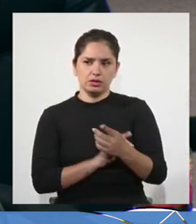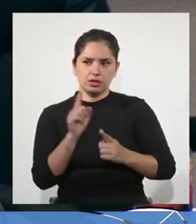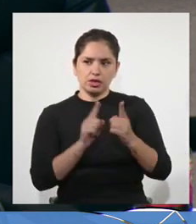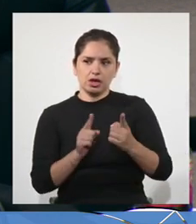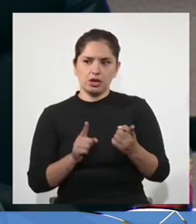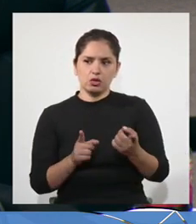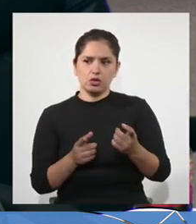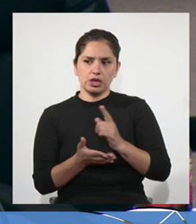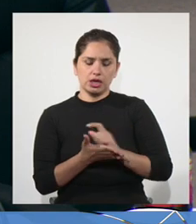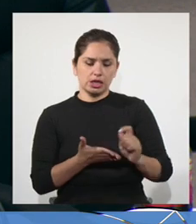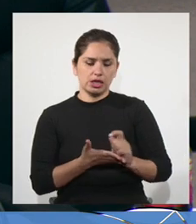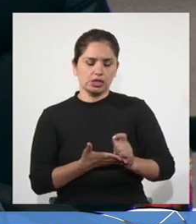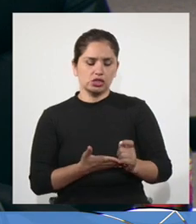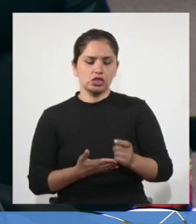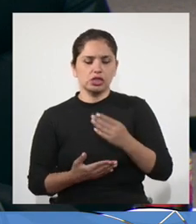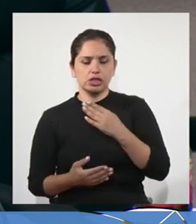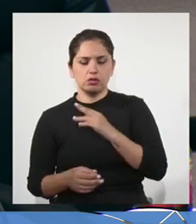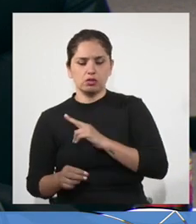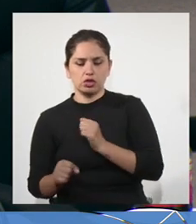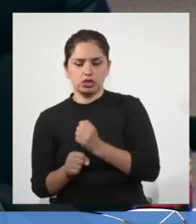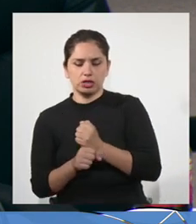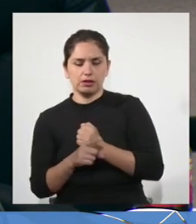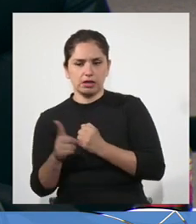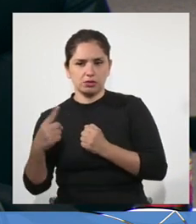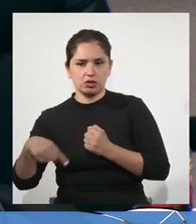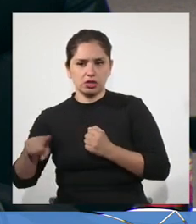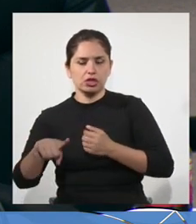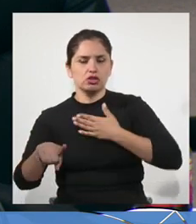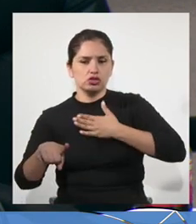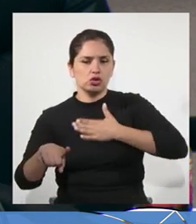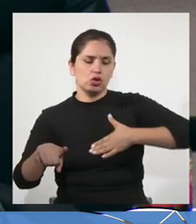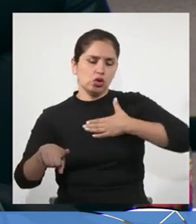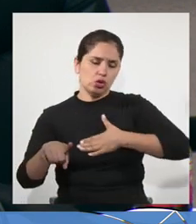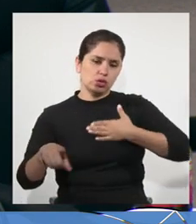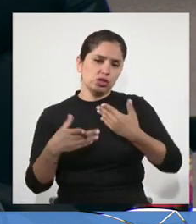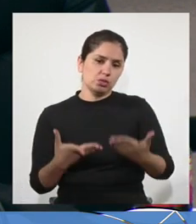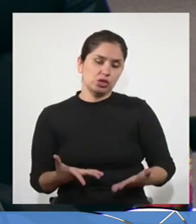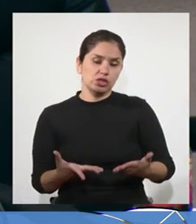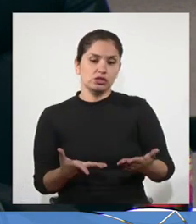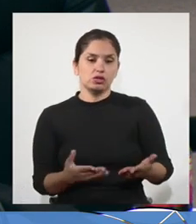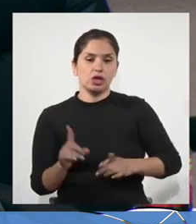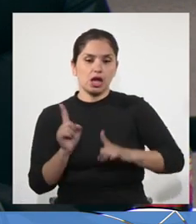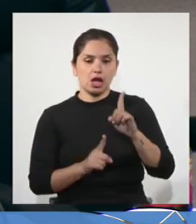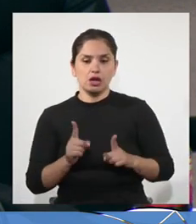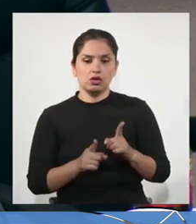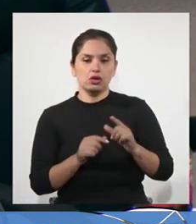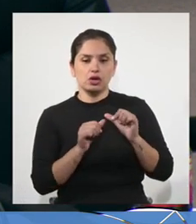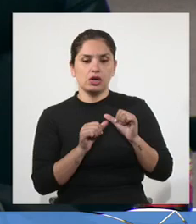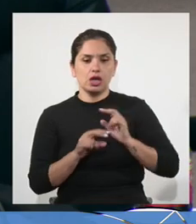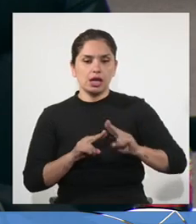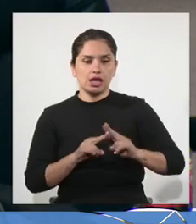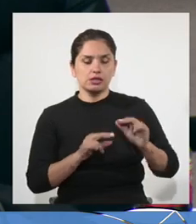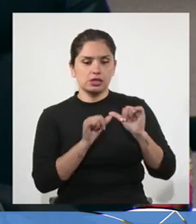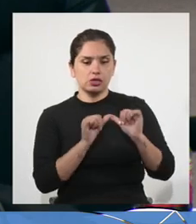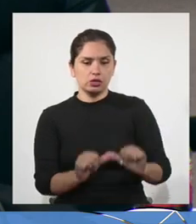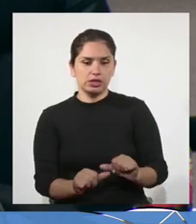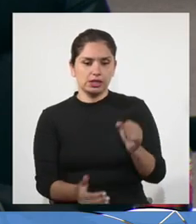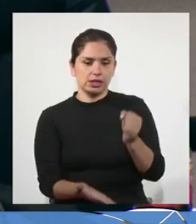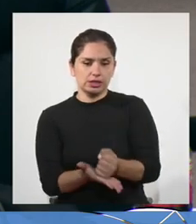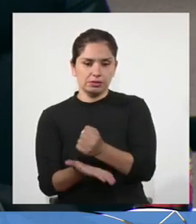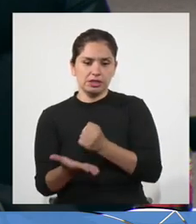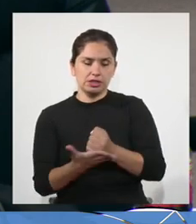reacción una vez que lo trabajemos con ellos. Eso es lo que nos gustaría hacer, por lo tanto es algo que tendríamos que hacerlo durante esta tramitación, pero